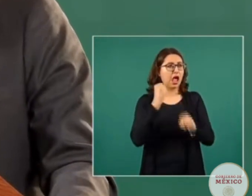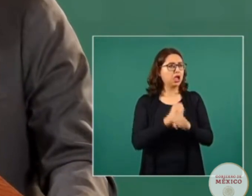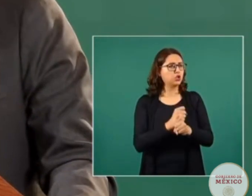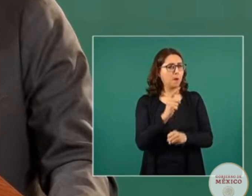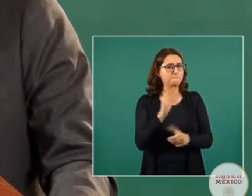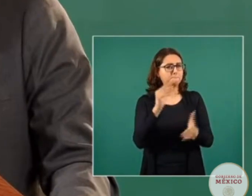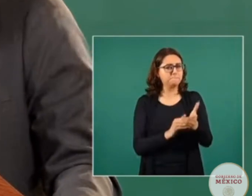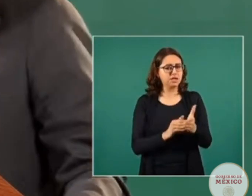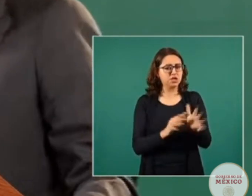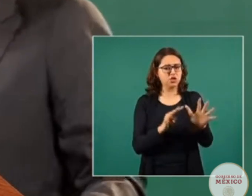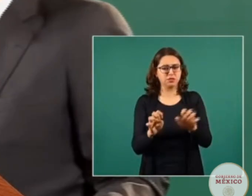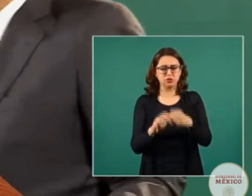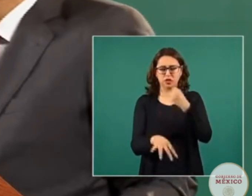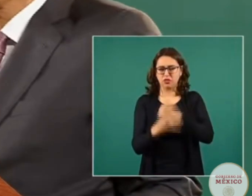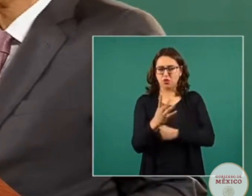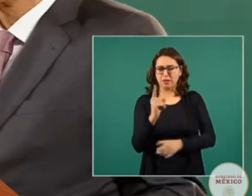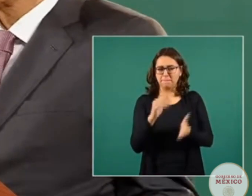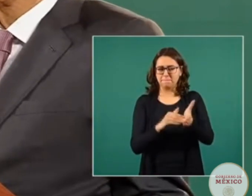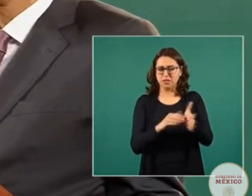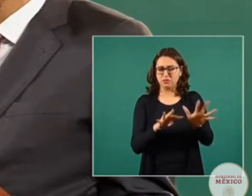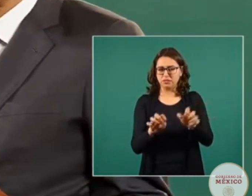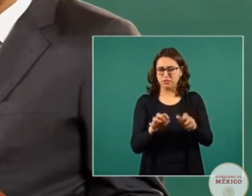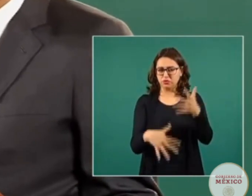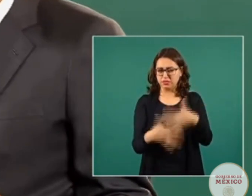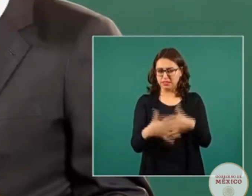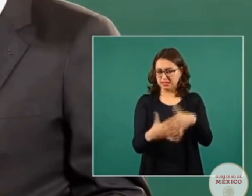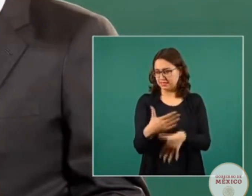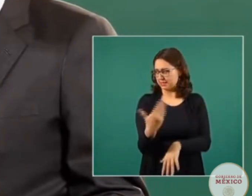1914, 1915, hace poco,